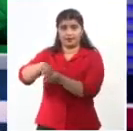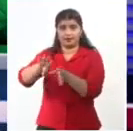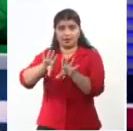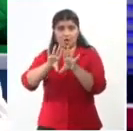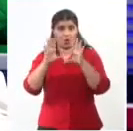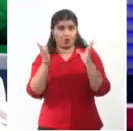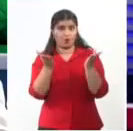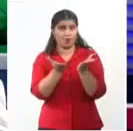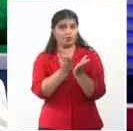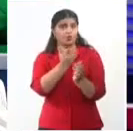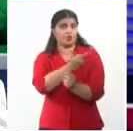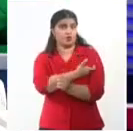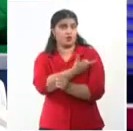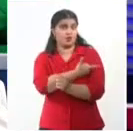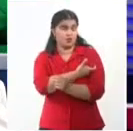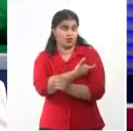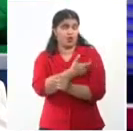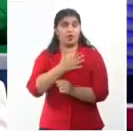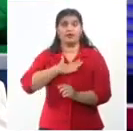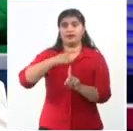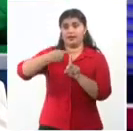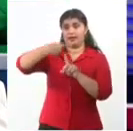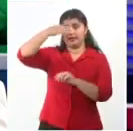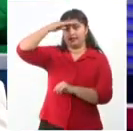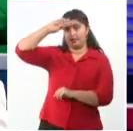tenemos nosotros,